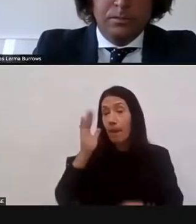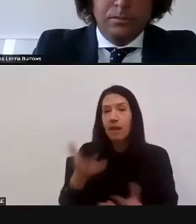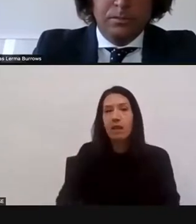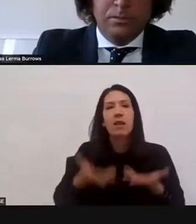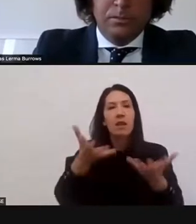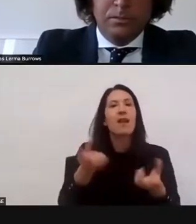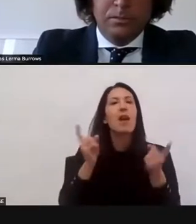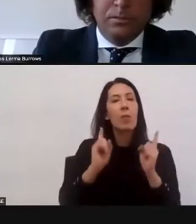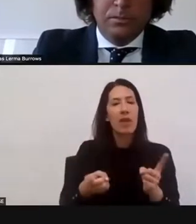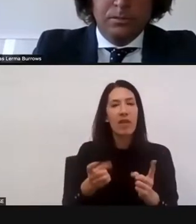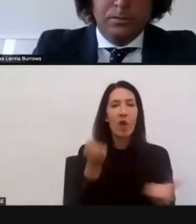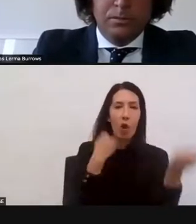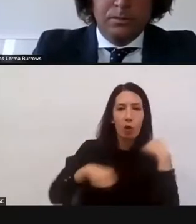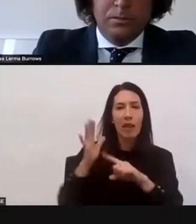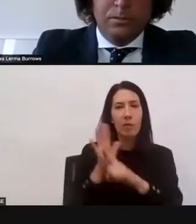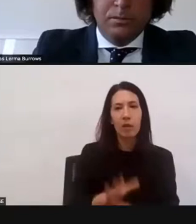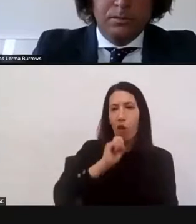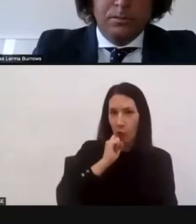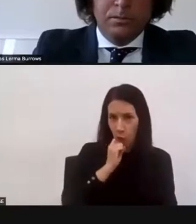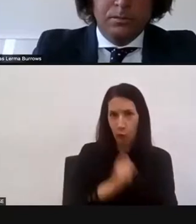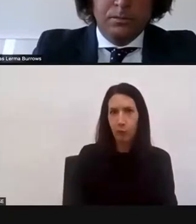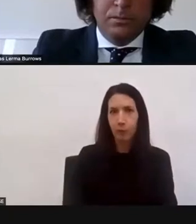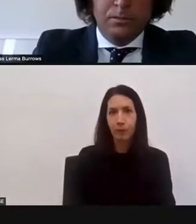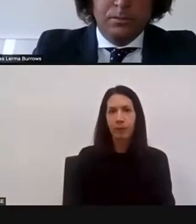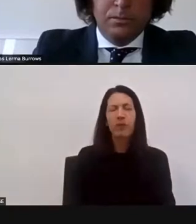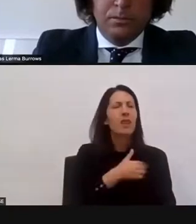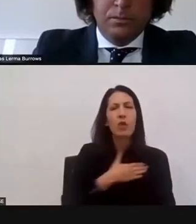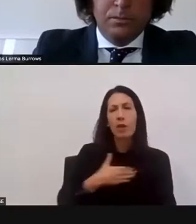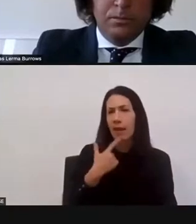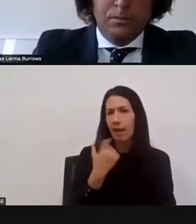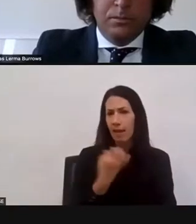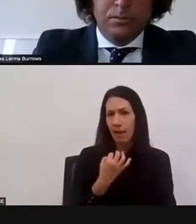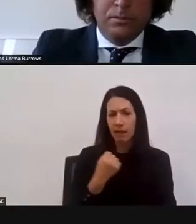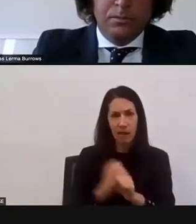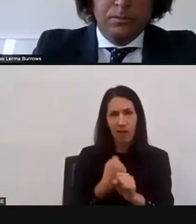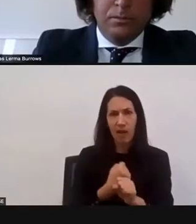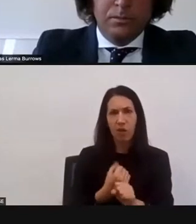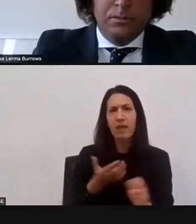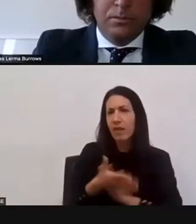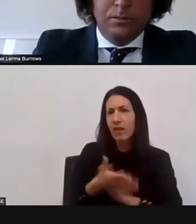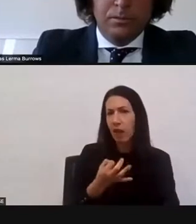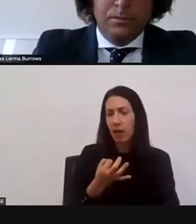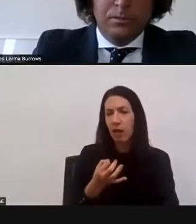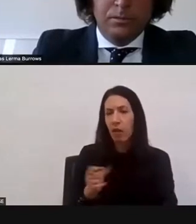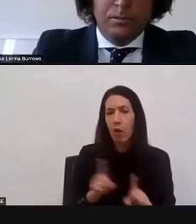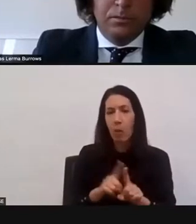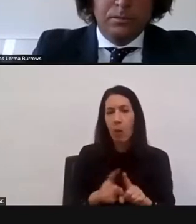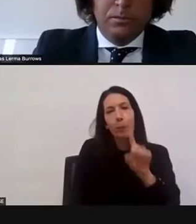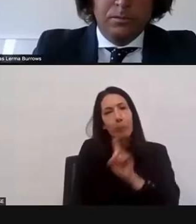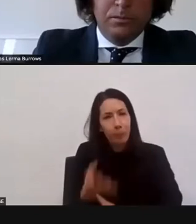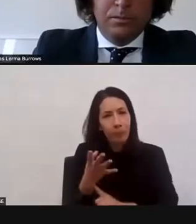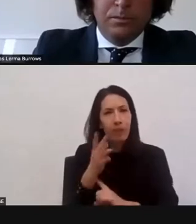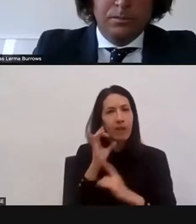conductas discriminatorias y de odio. ¿Y en qué se traduce entonces todo esto? Pues en que se está generando así un feedback